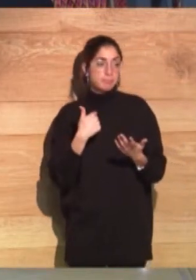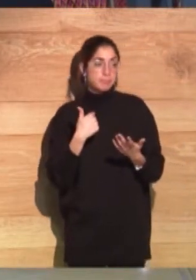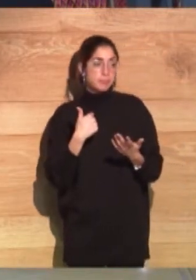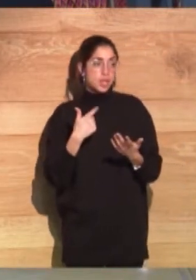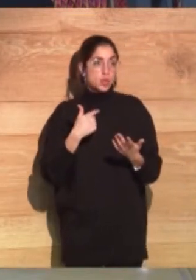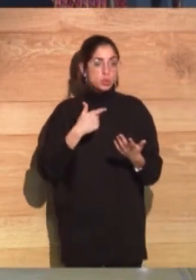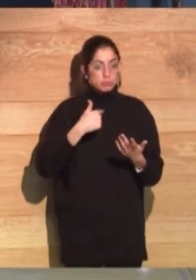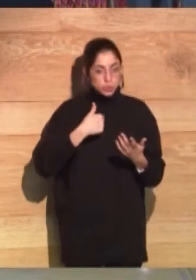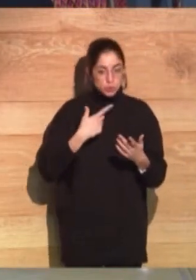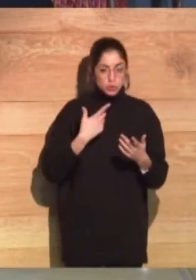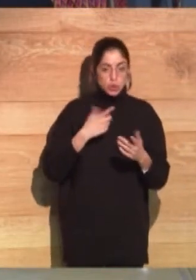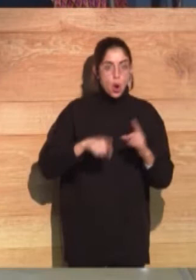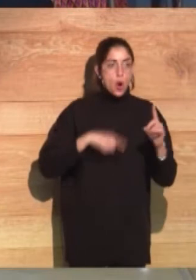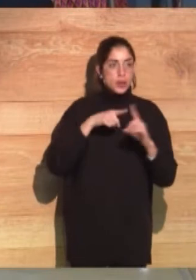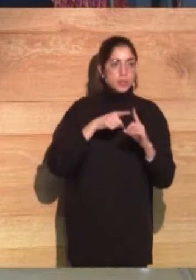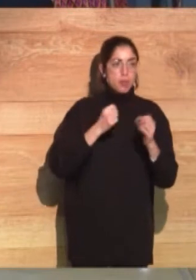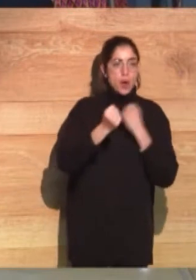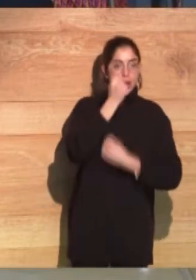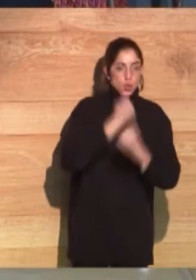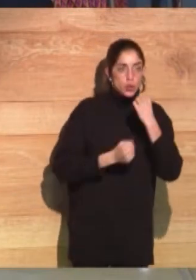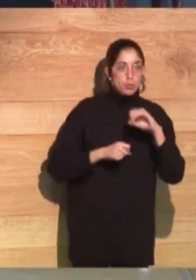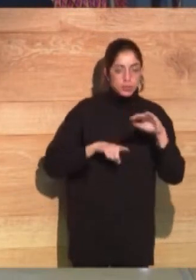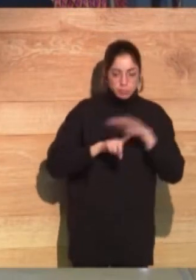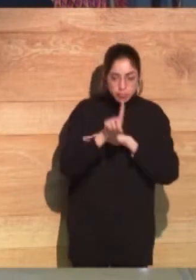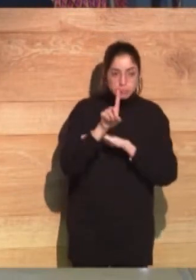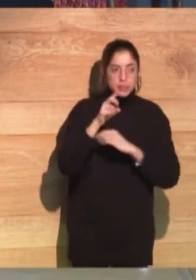el crecimiento económico y el desarrollo.